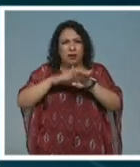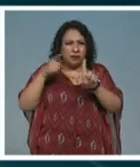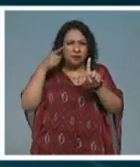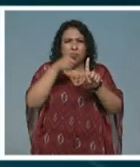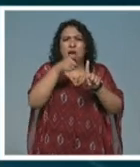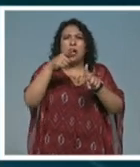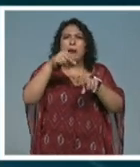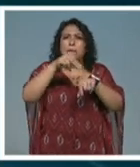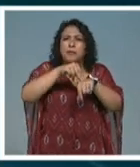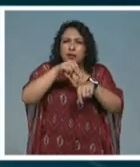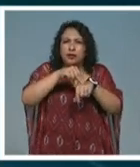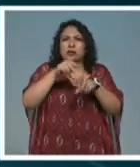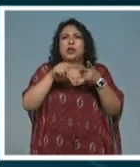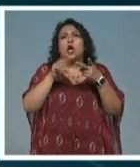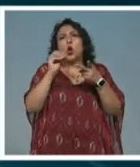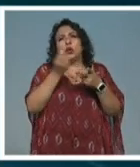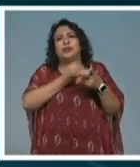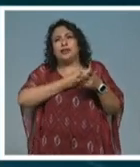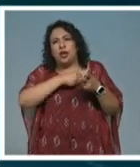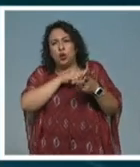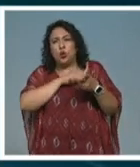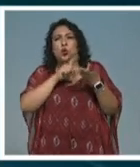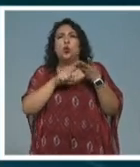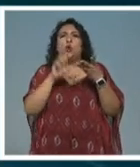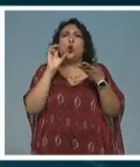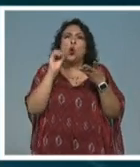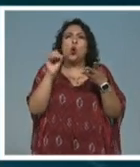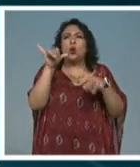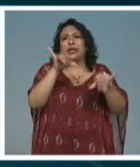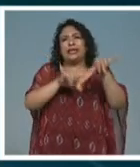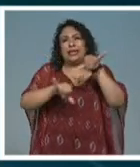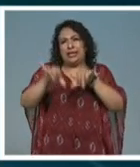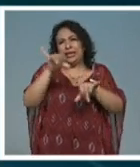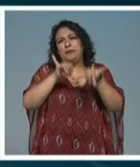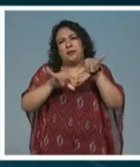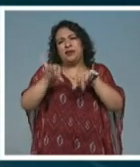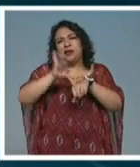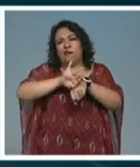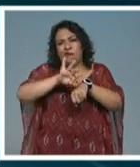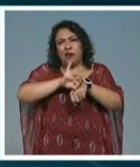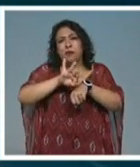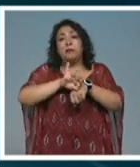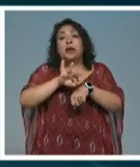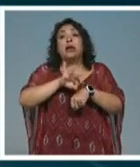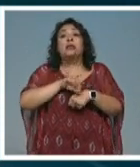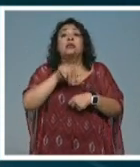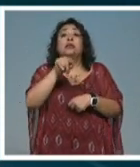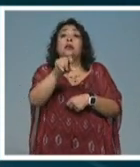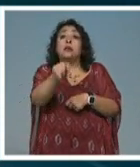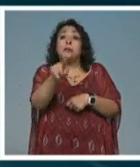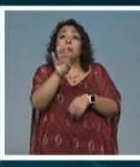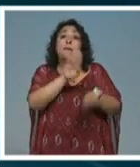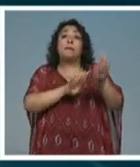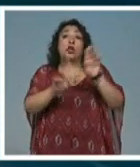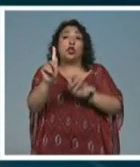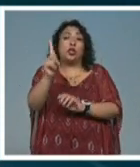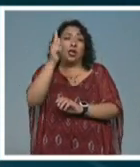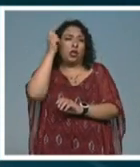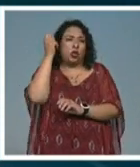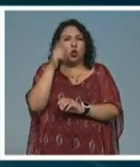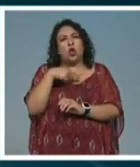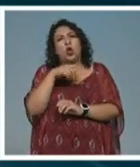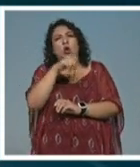la medicina o con la salud o con la química farmacéutica y con la biotecnología y con